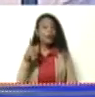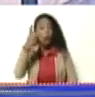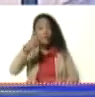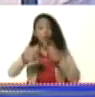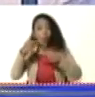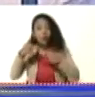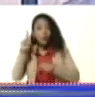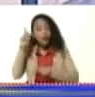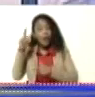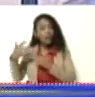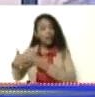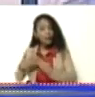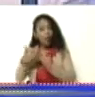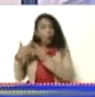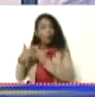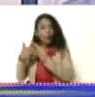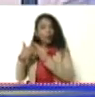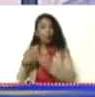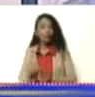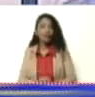de Estados Unidos.